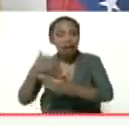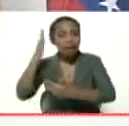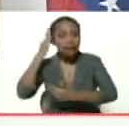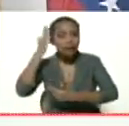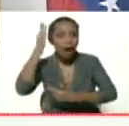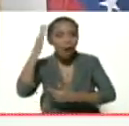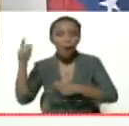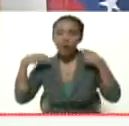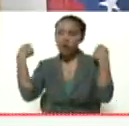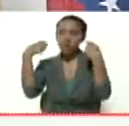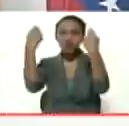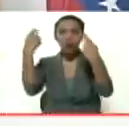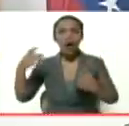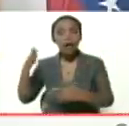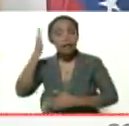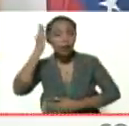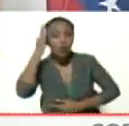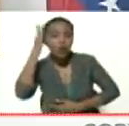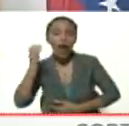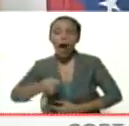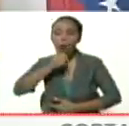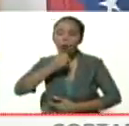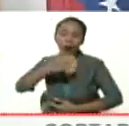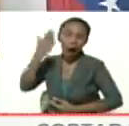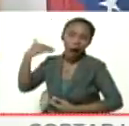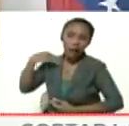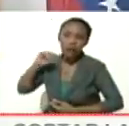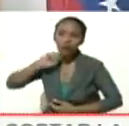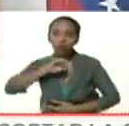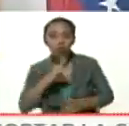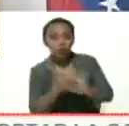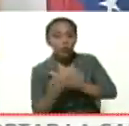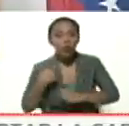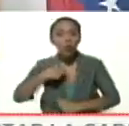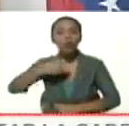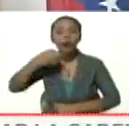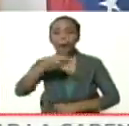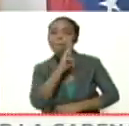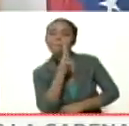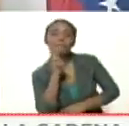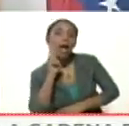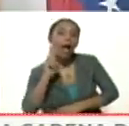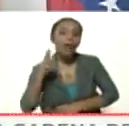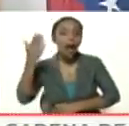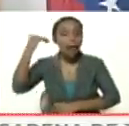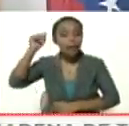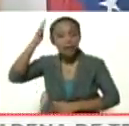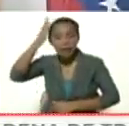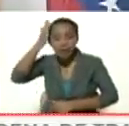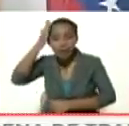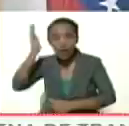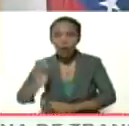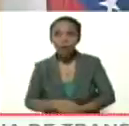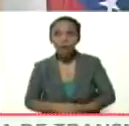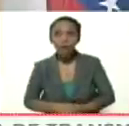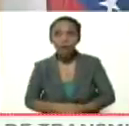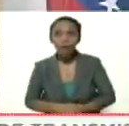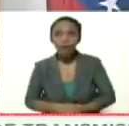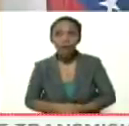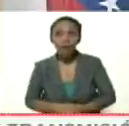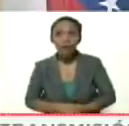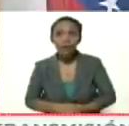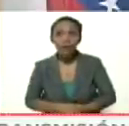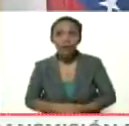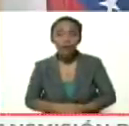popular, a la sabiduría de nuestras abuelas, de nuestras madres, a la sabiduría, valga